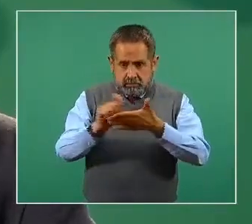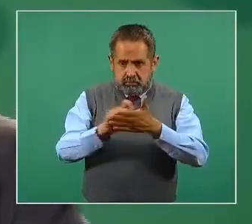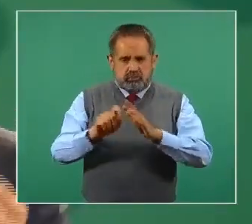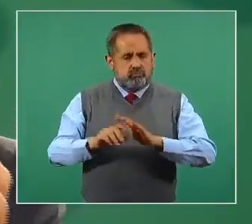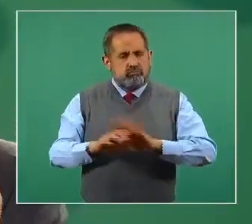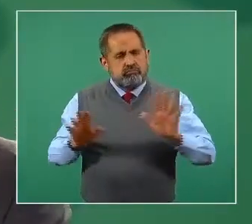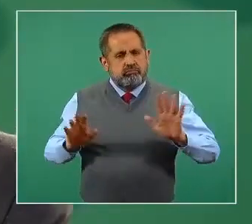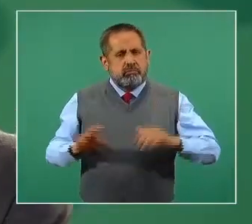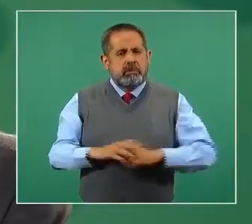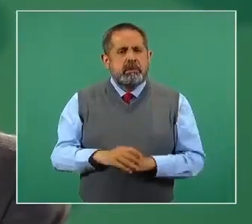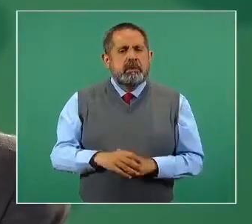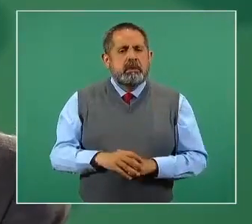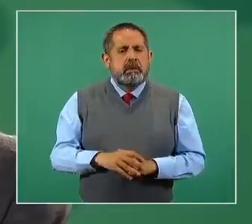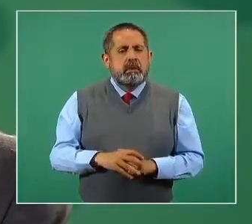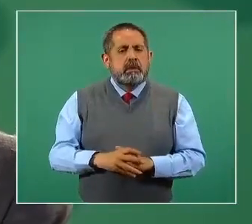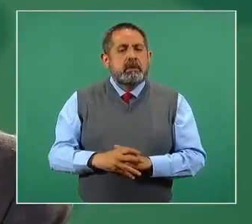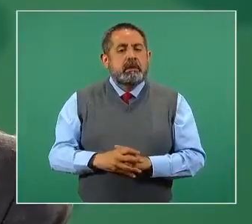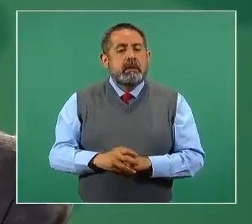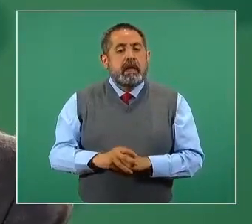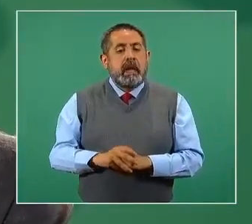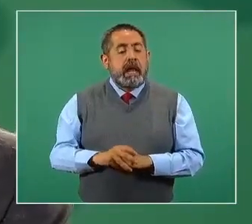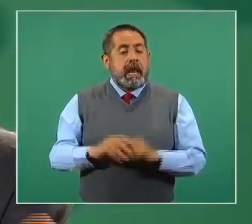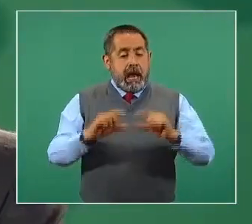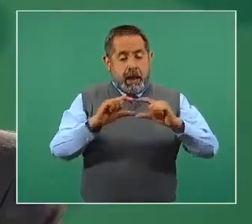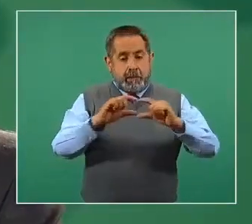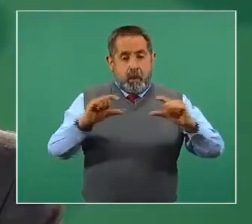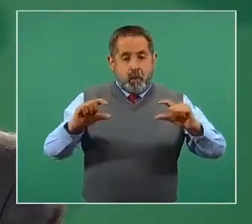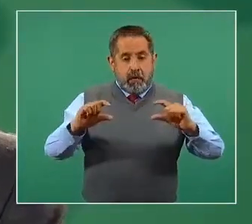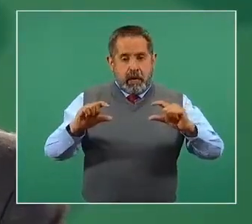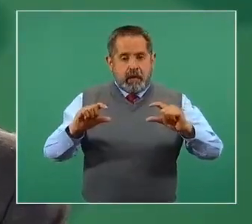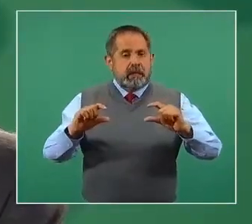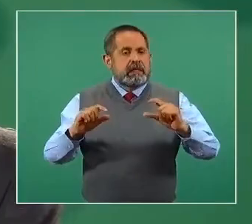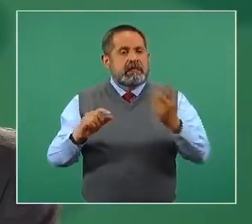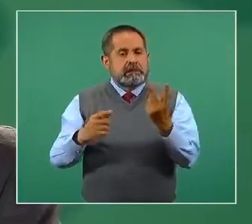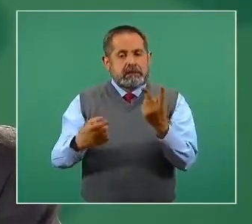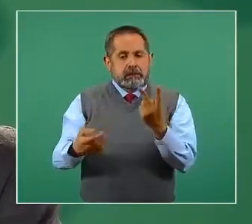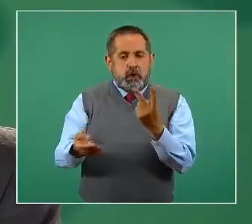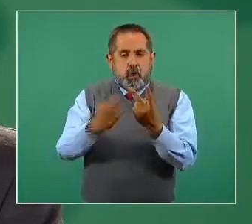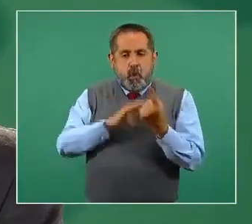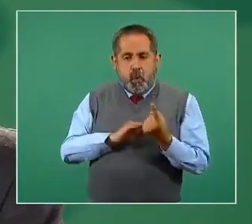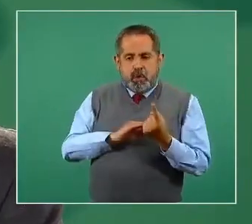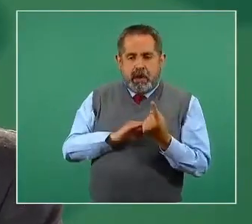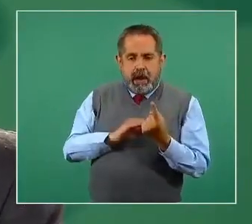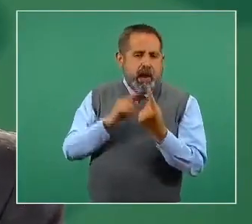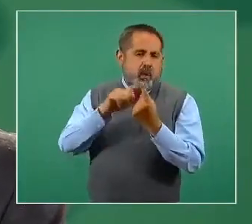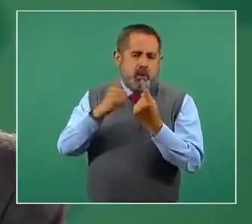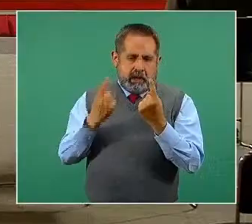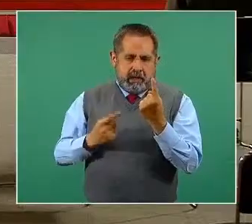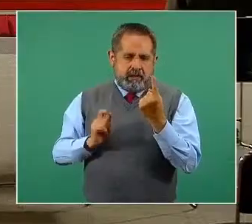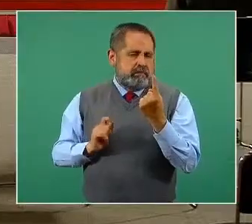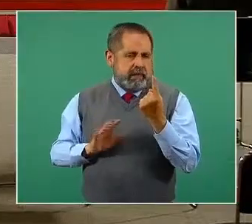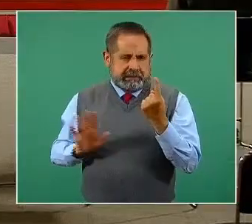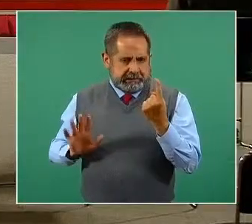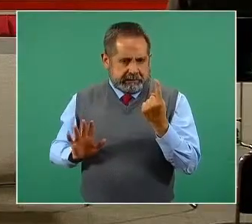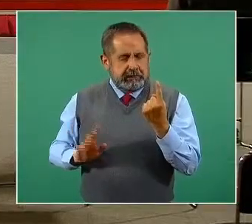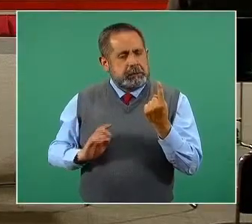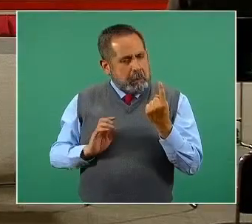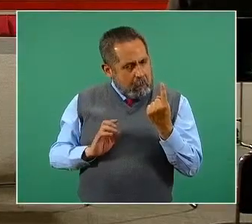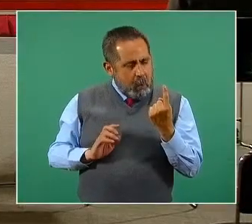así. La vacuna se vuelve ligera en el momento en que solo se necesita una dosis, pero